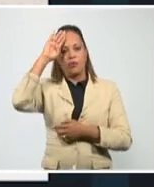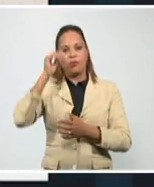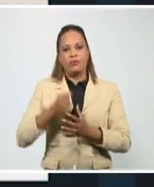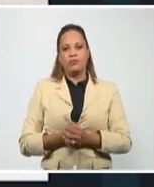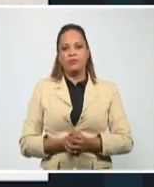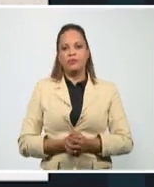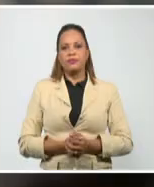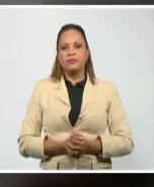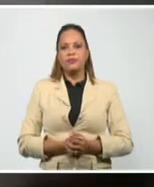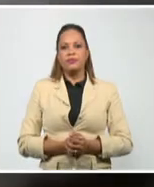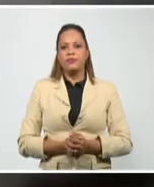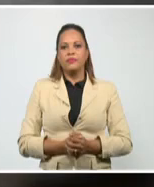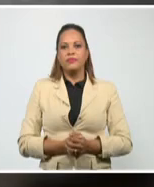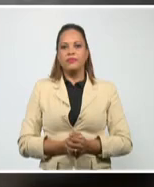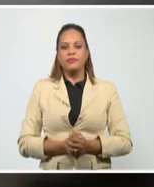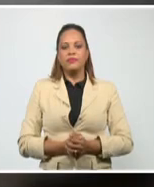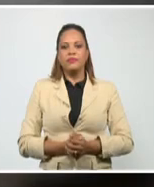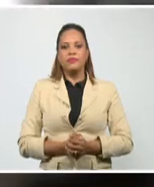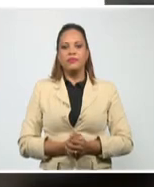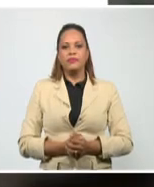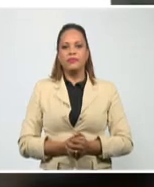país.